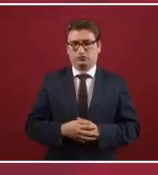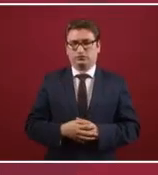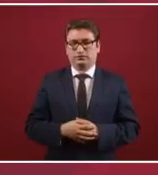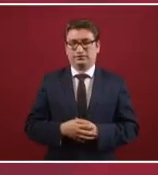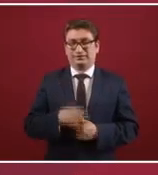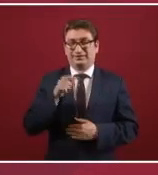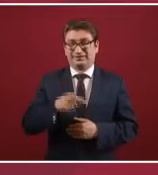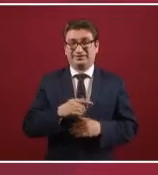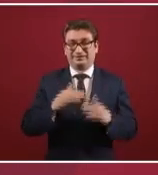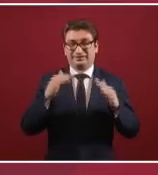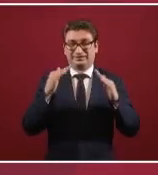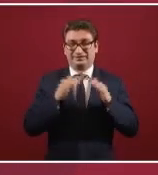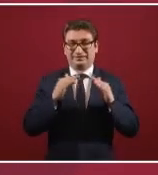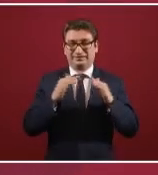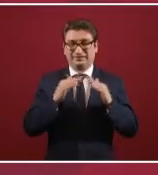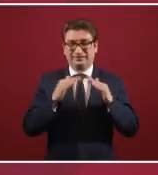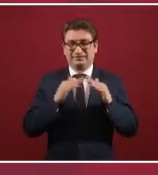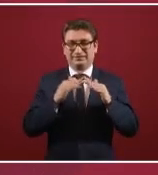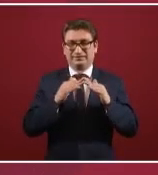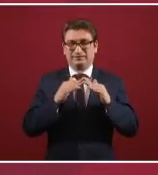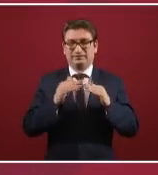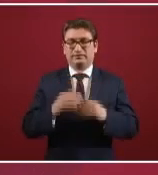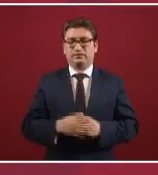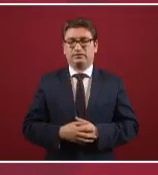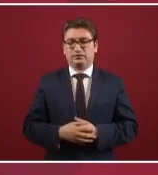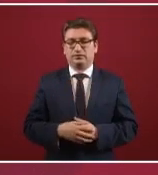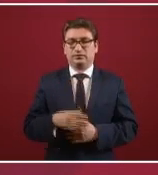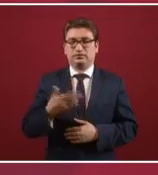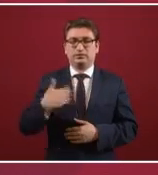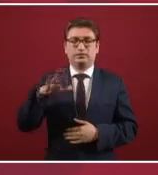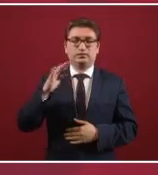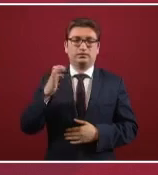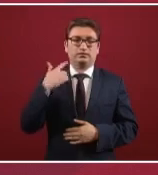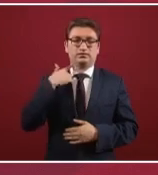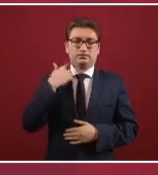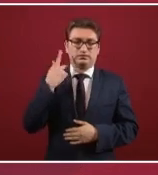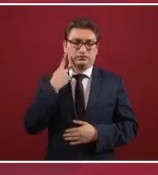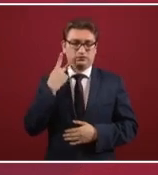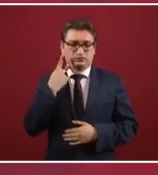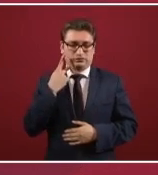esta casa fue de un político